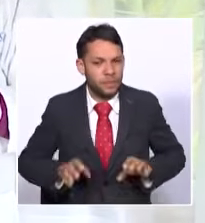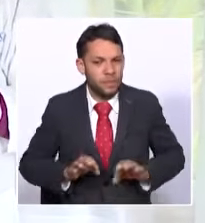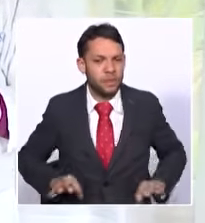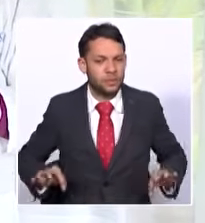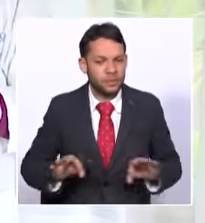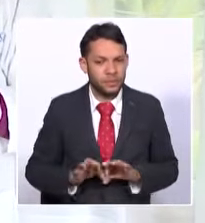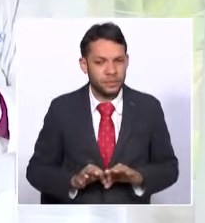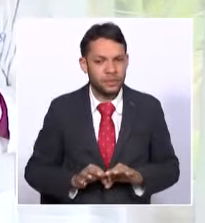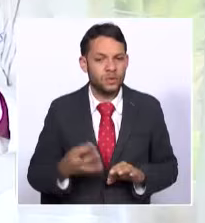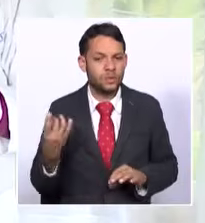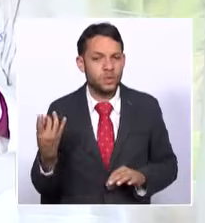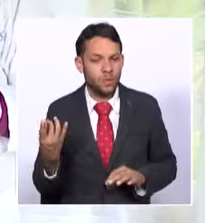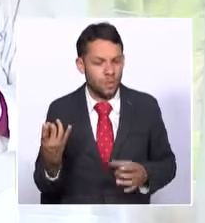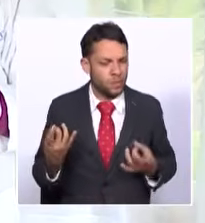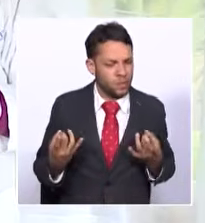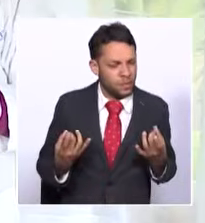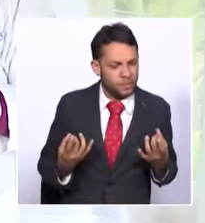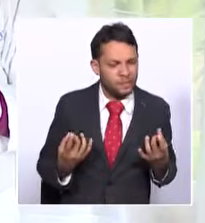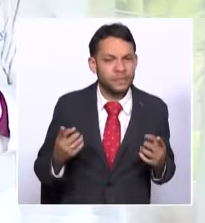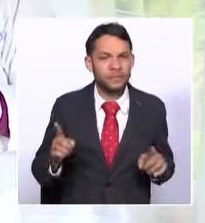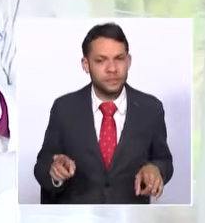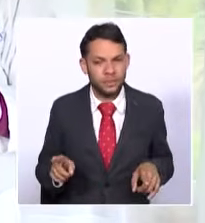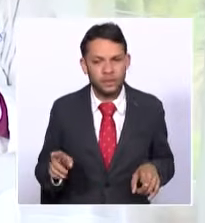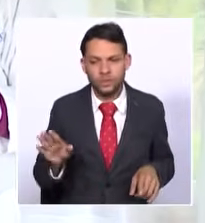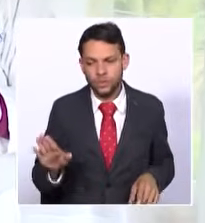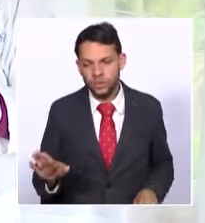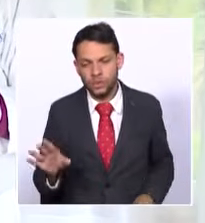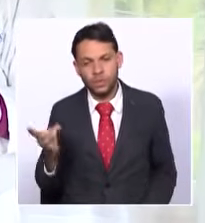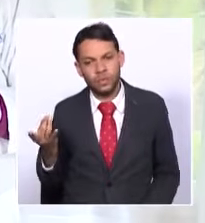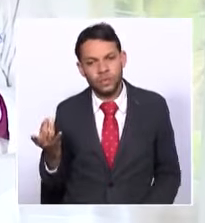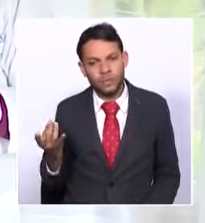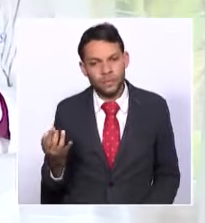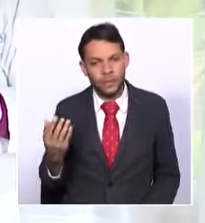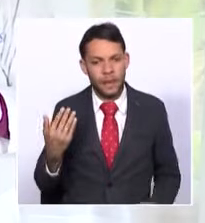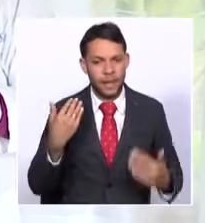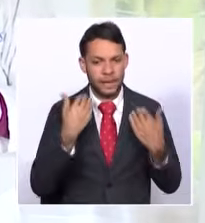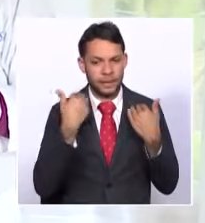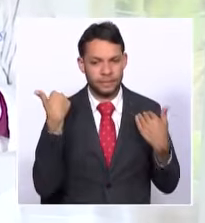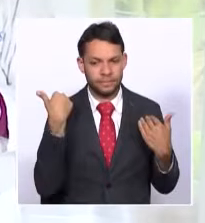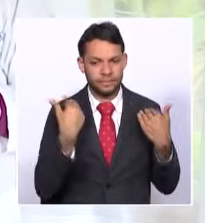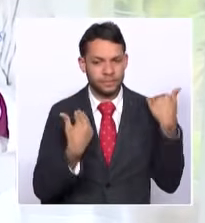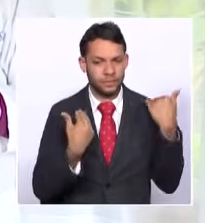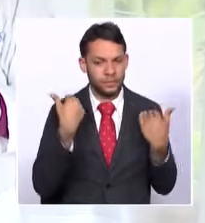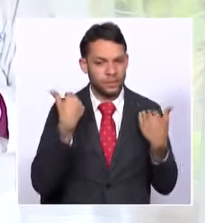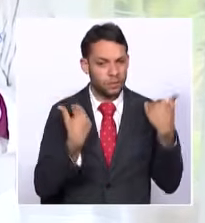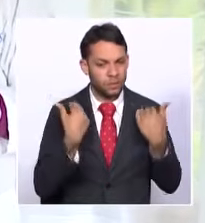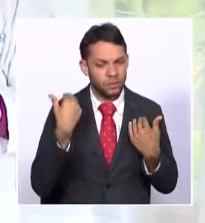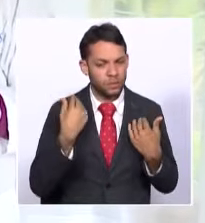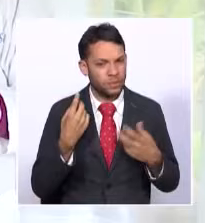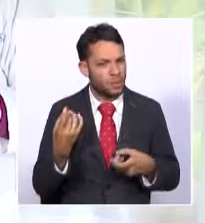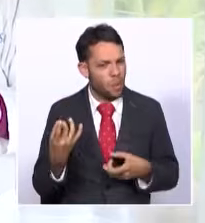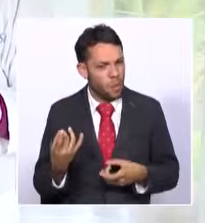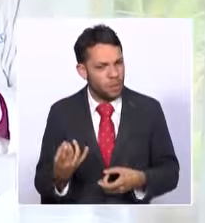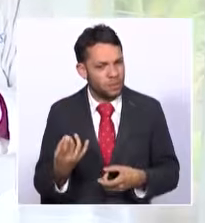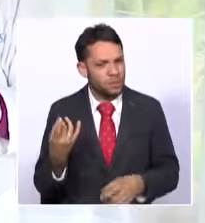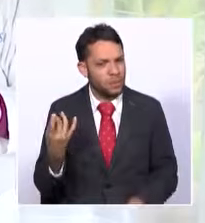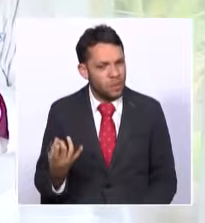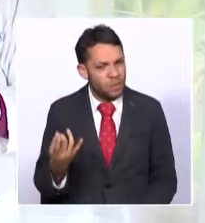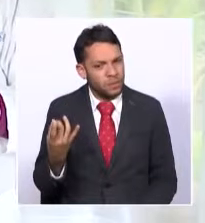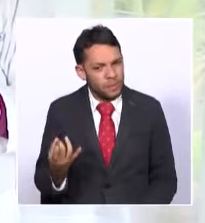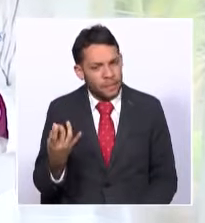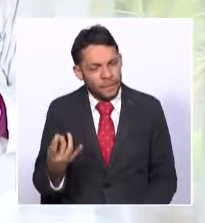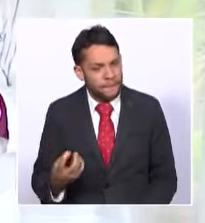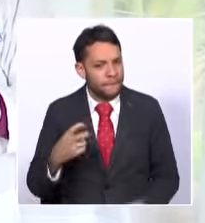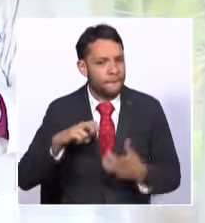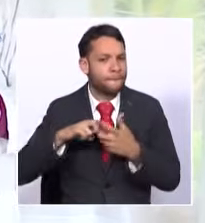también, y lo vimos en una consulta, que había un dolor en el hombro, y era un dolor en el hombro, y un dolor en el hombro, y resulta que es